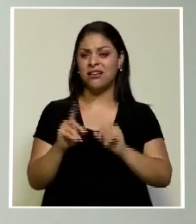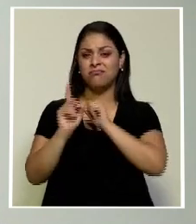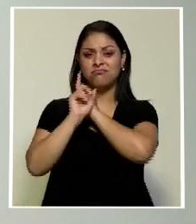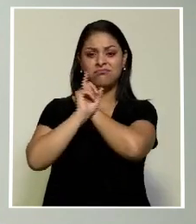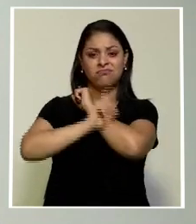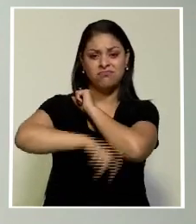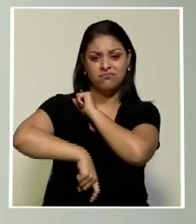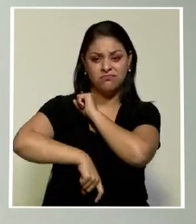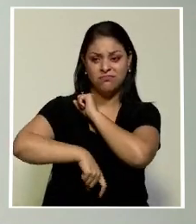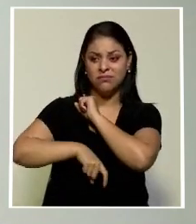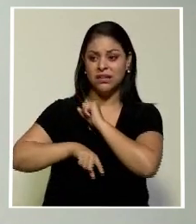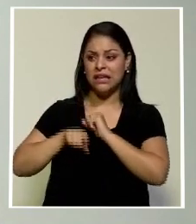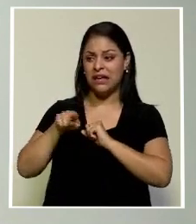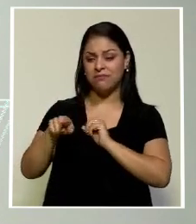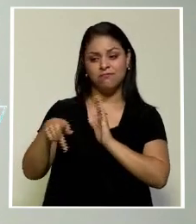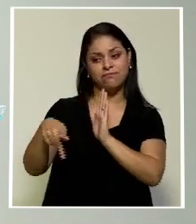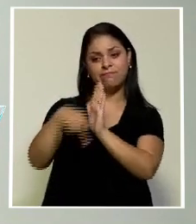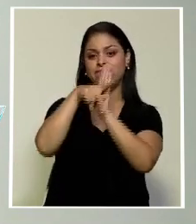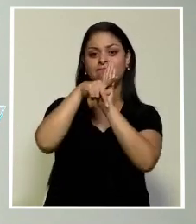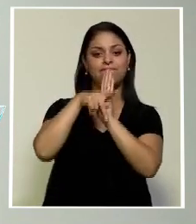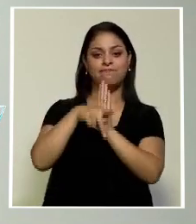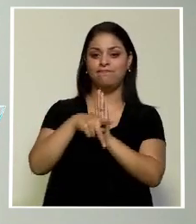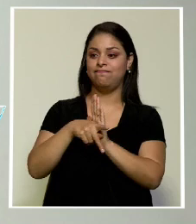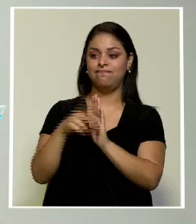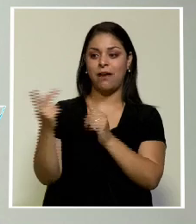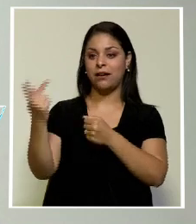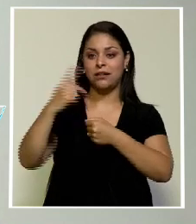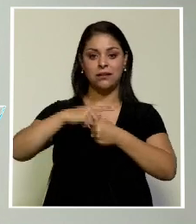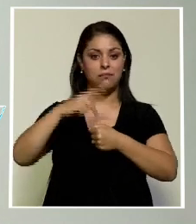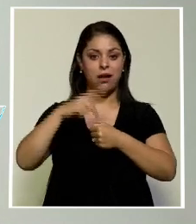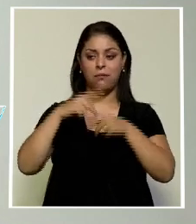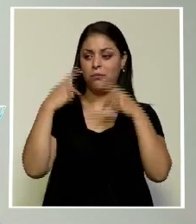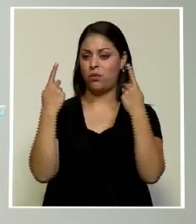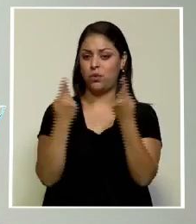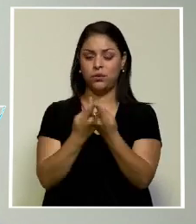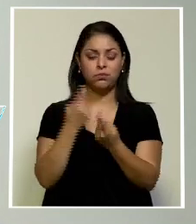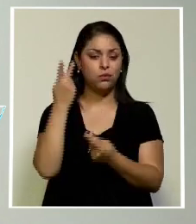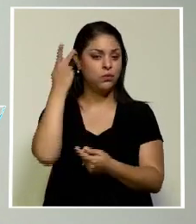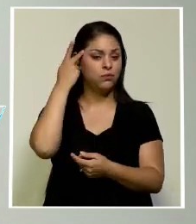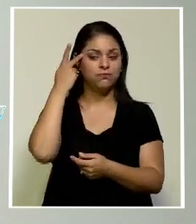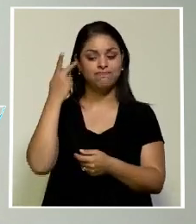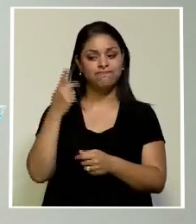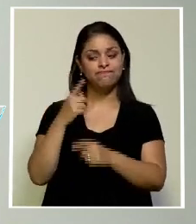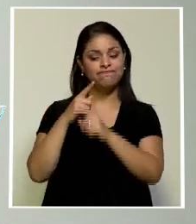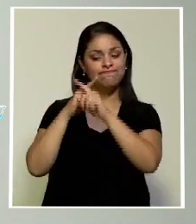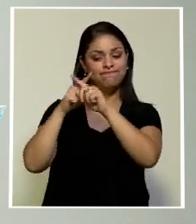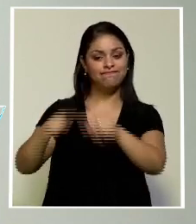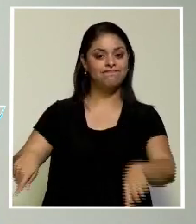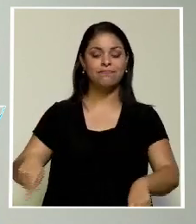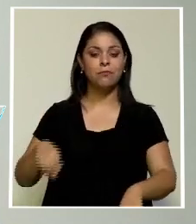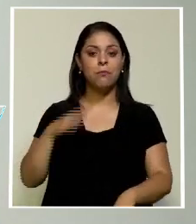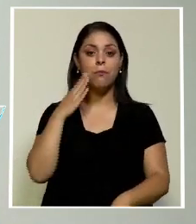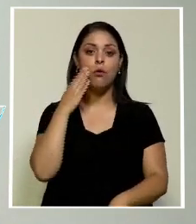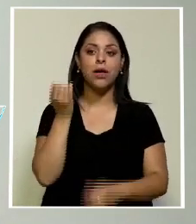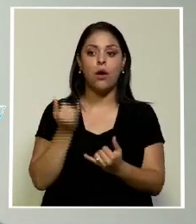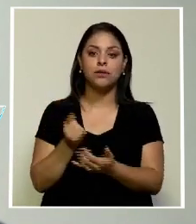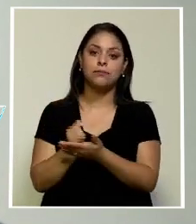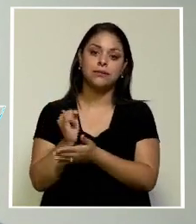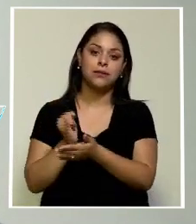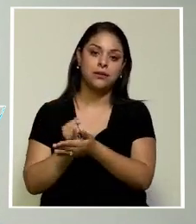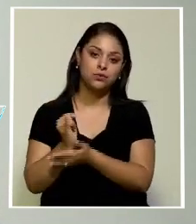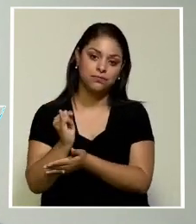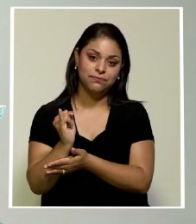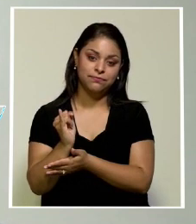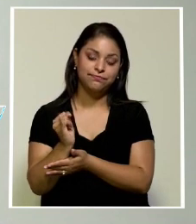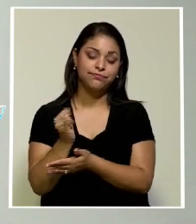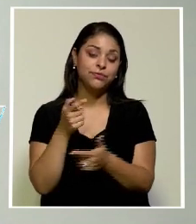ese tipo, digo, de prohibición de participación de un partido político a raíz de que se esté investigando. En